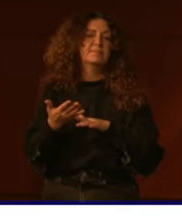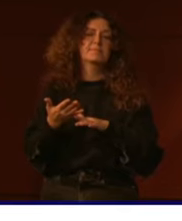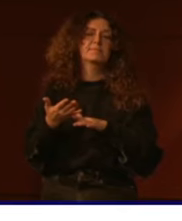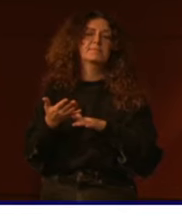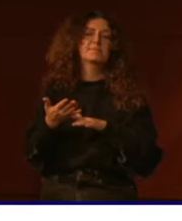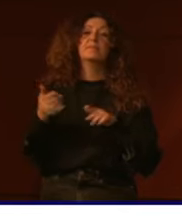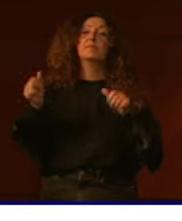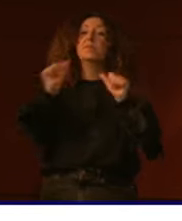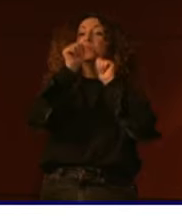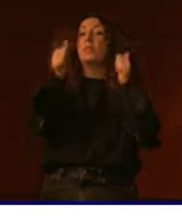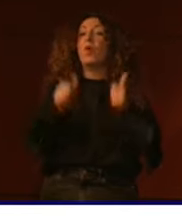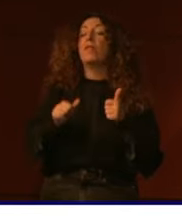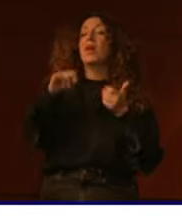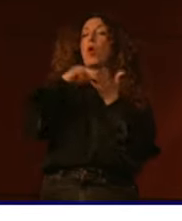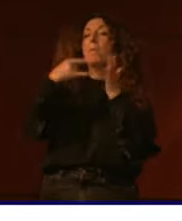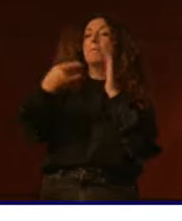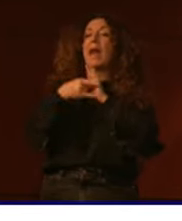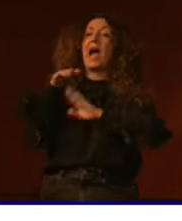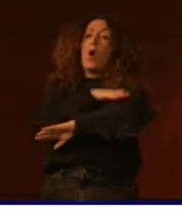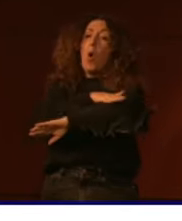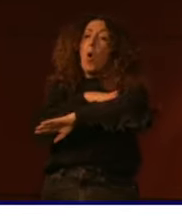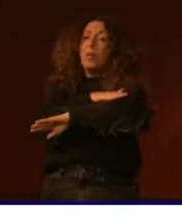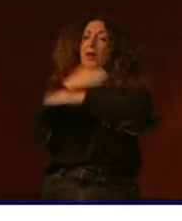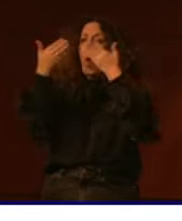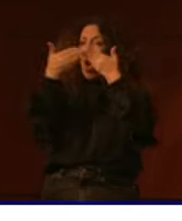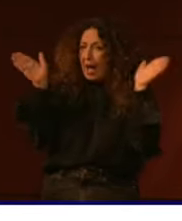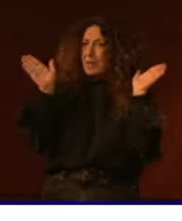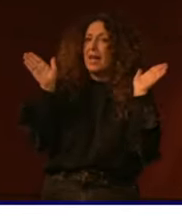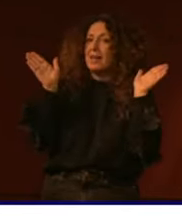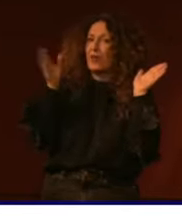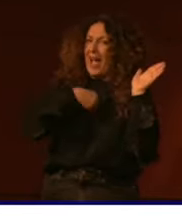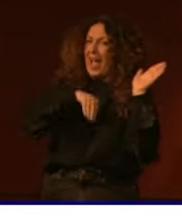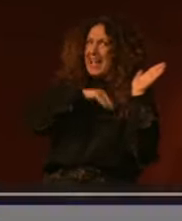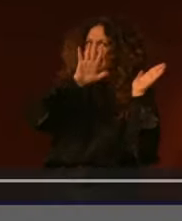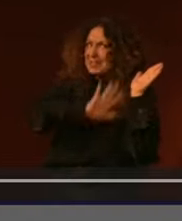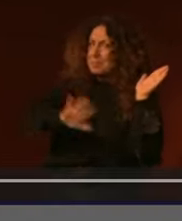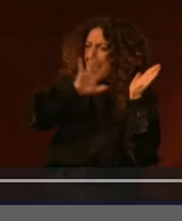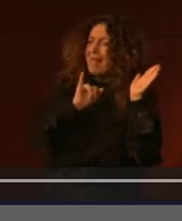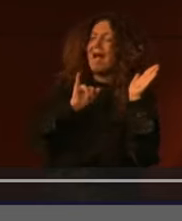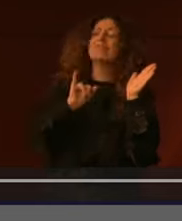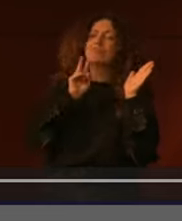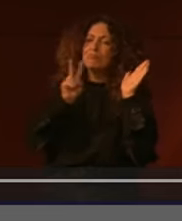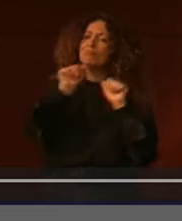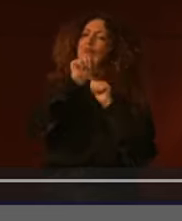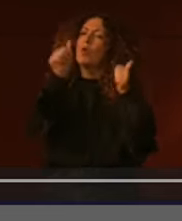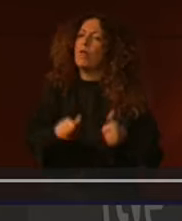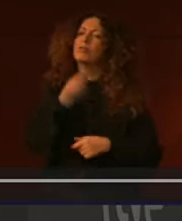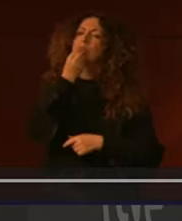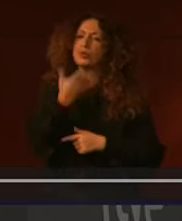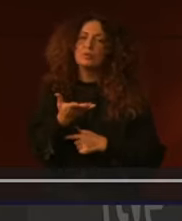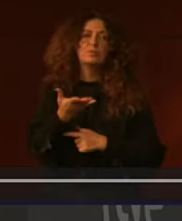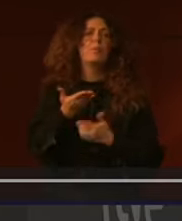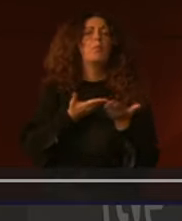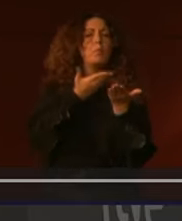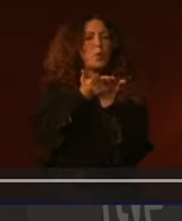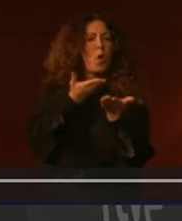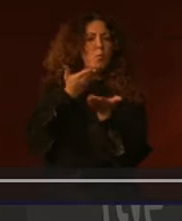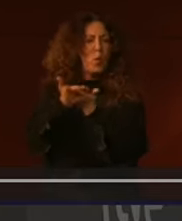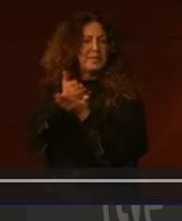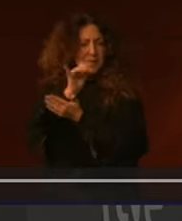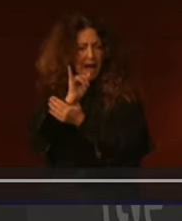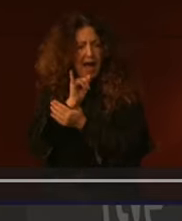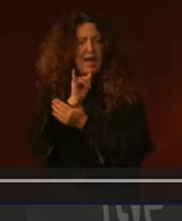ejemplo, del plan de gobierno abierto que tiene España, en la cual participa todo el mundo, es un buen modelo. Es decir, hay una serie de propuestas, hay unos destinatarios, hay